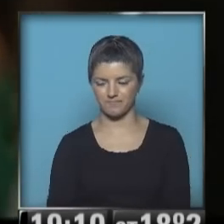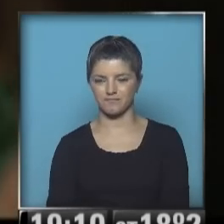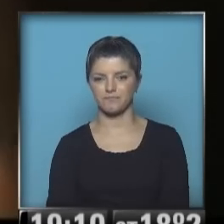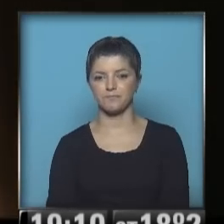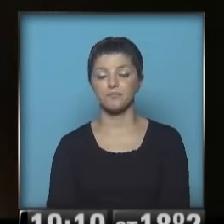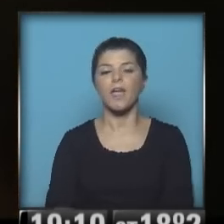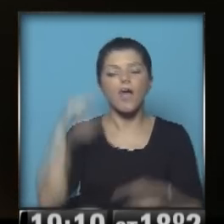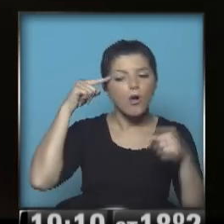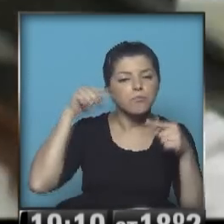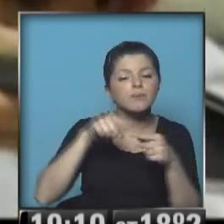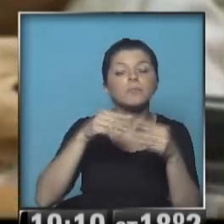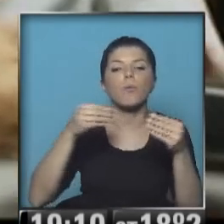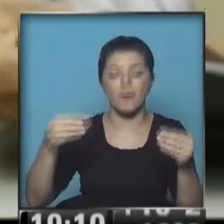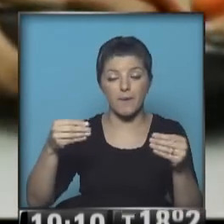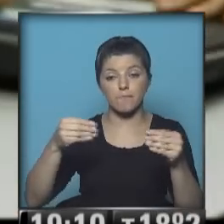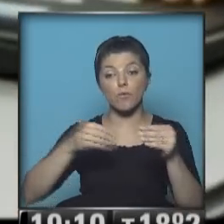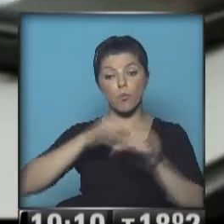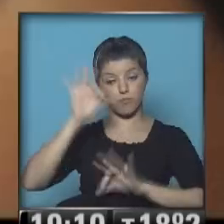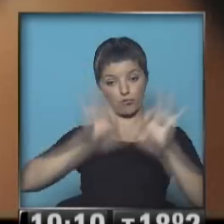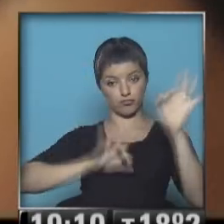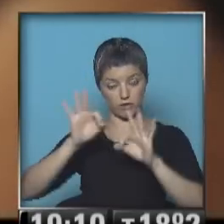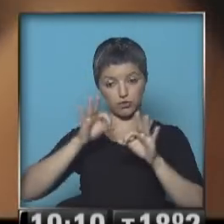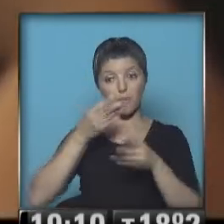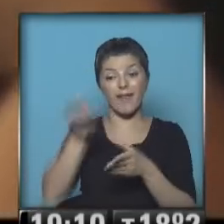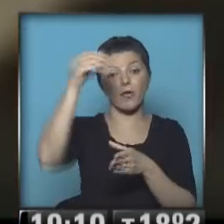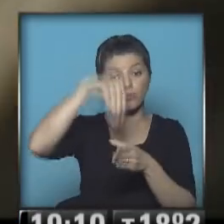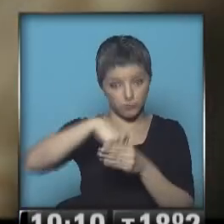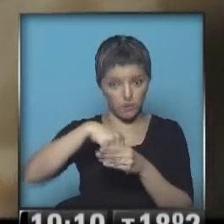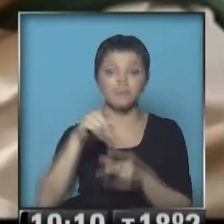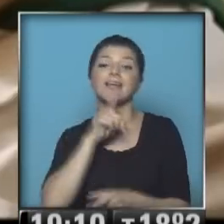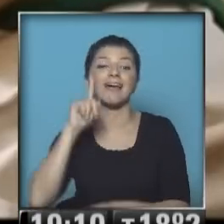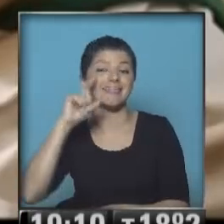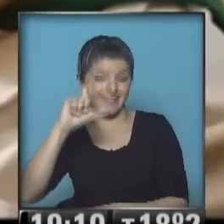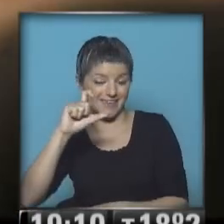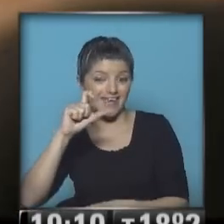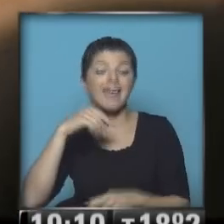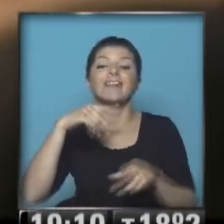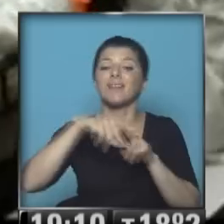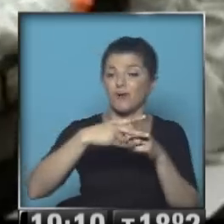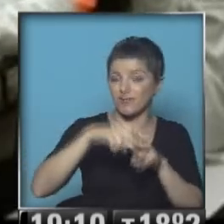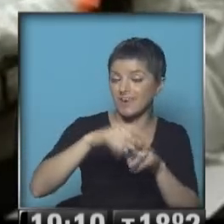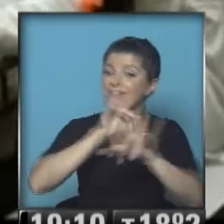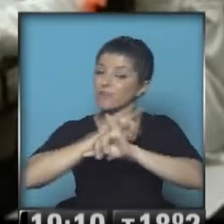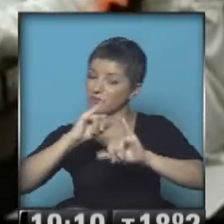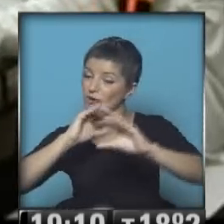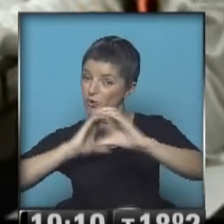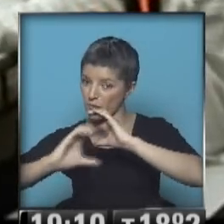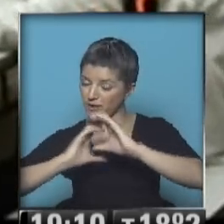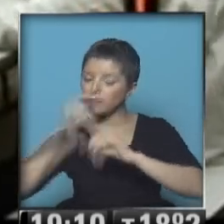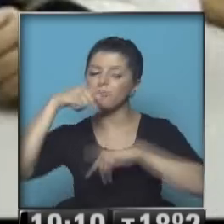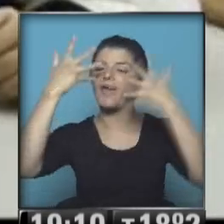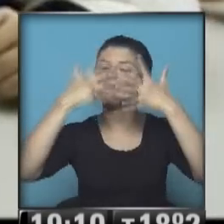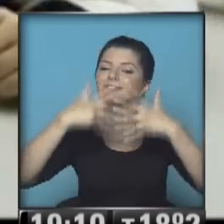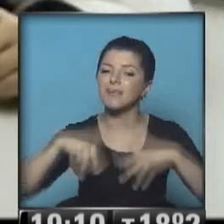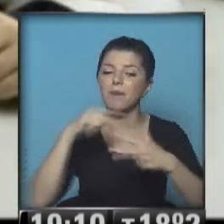Con el objetivo de incorporar una propuesta pedagógica de inclusión de las TIC, Tecnologías de la Información y la Comunicación, el sistema se desarrolla